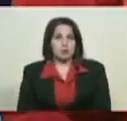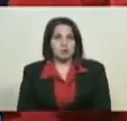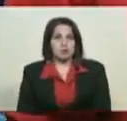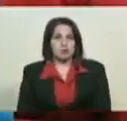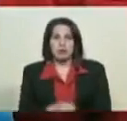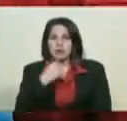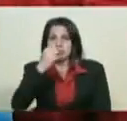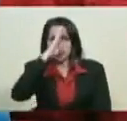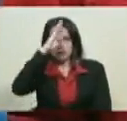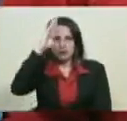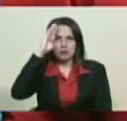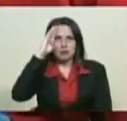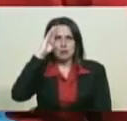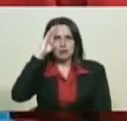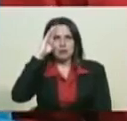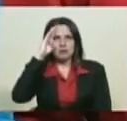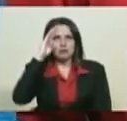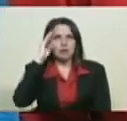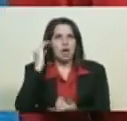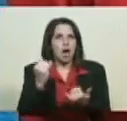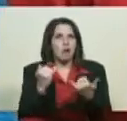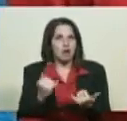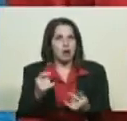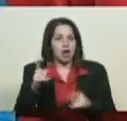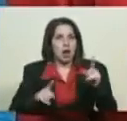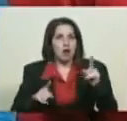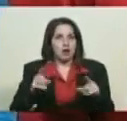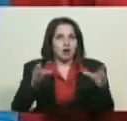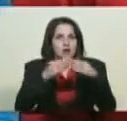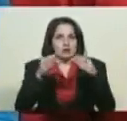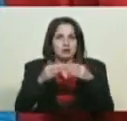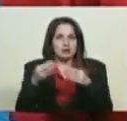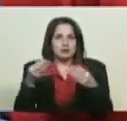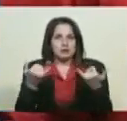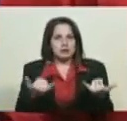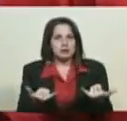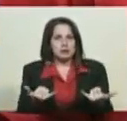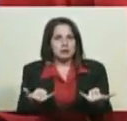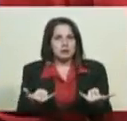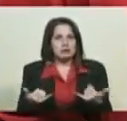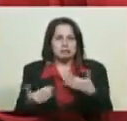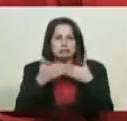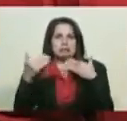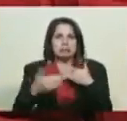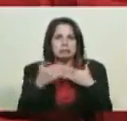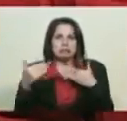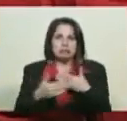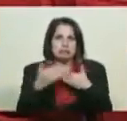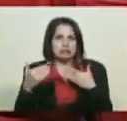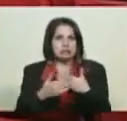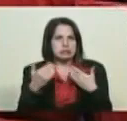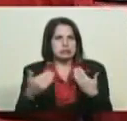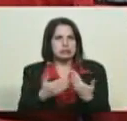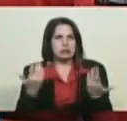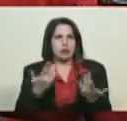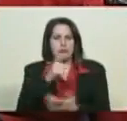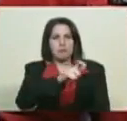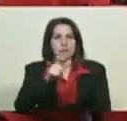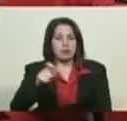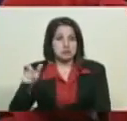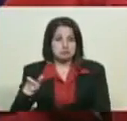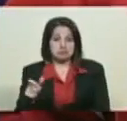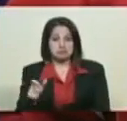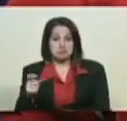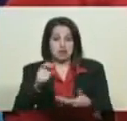Cabello, para esta elección, algunos partidos intentaron de alguna manera boicotear la participación de los ciudadanos, retirando